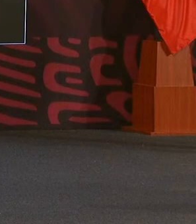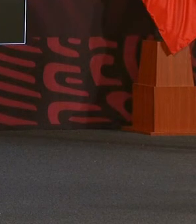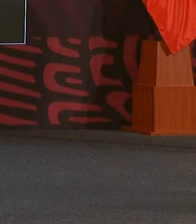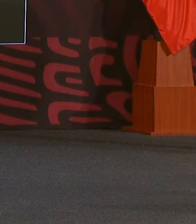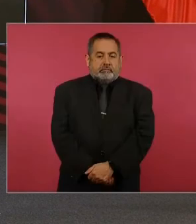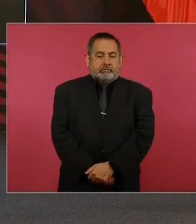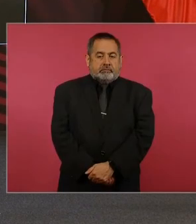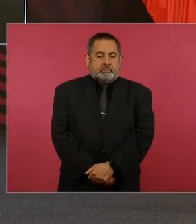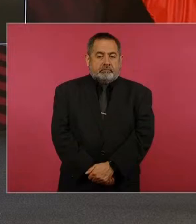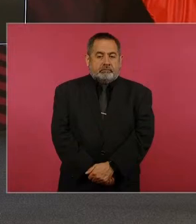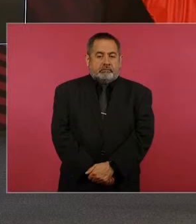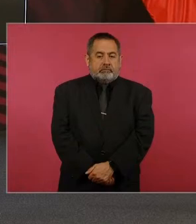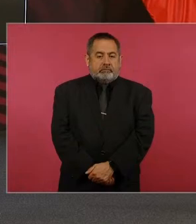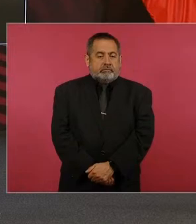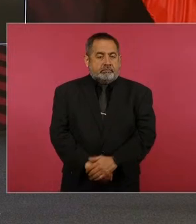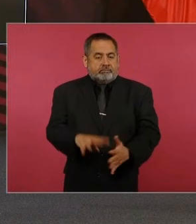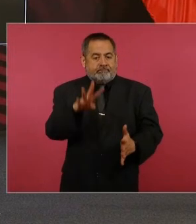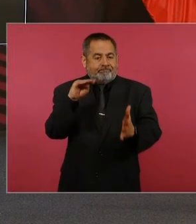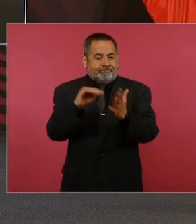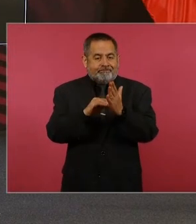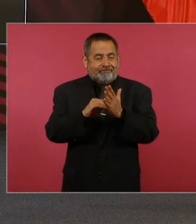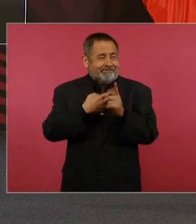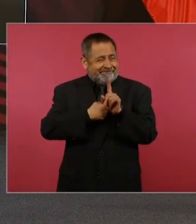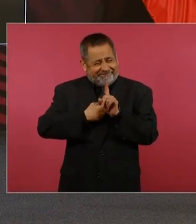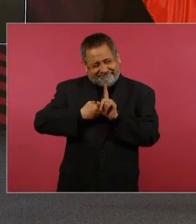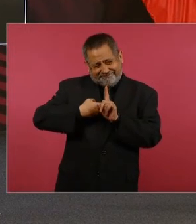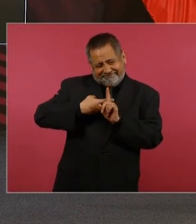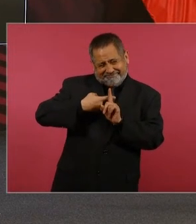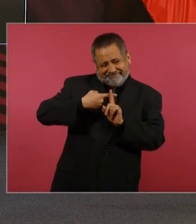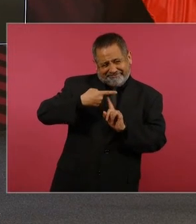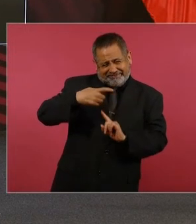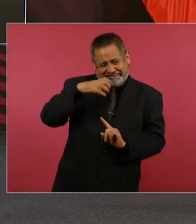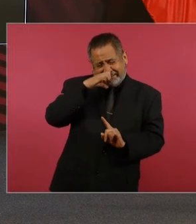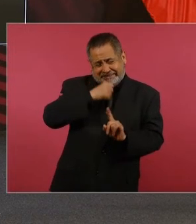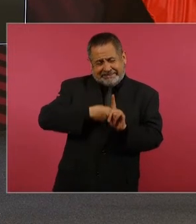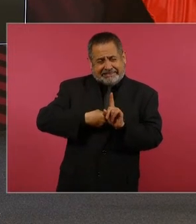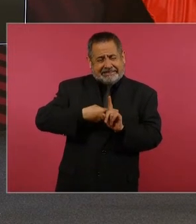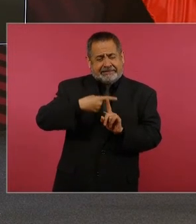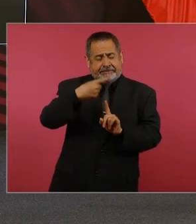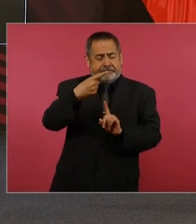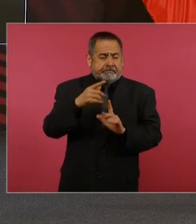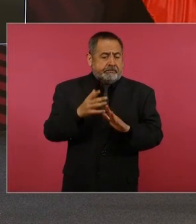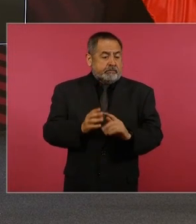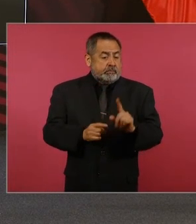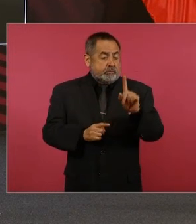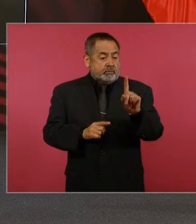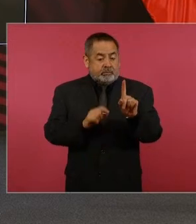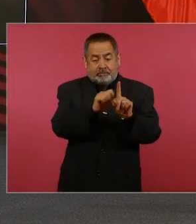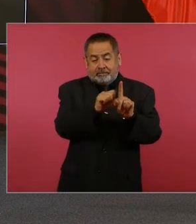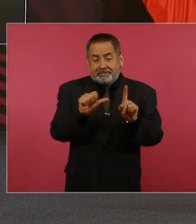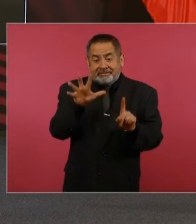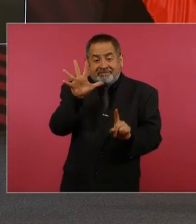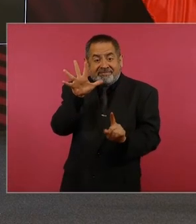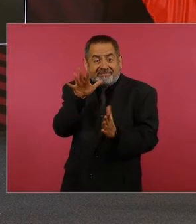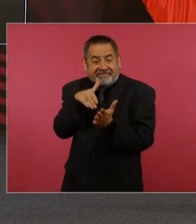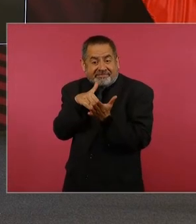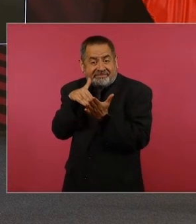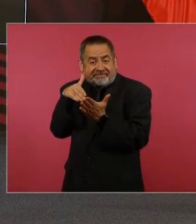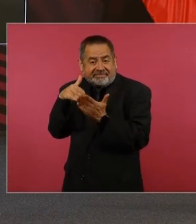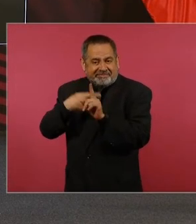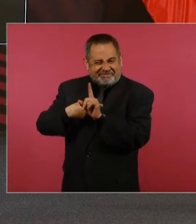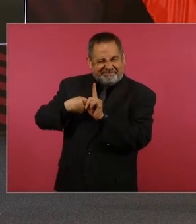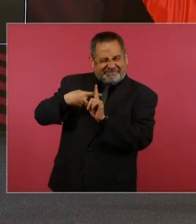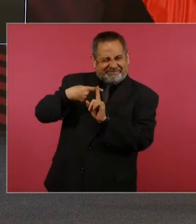calientito para nosotros, 4.000 grados, hasta temperaturas que varían entre 1 y 5 millones de grados. Y esto